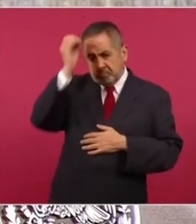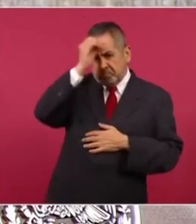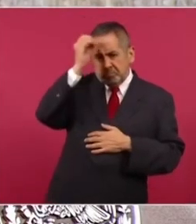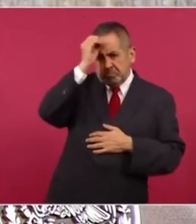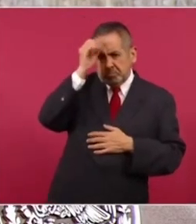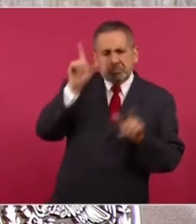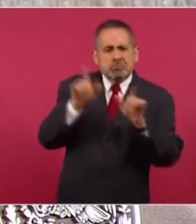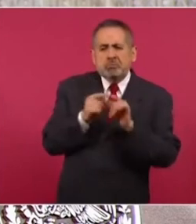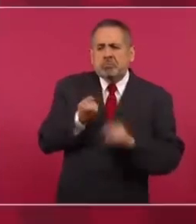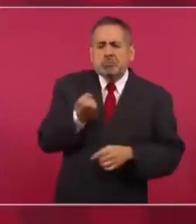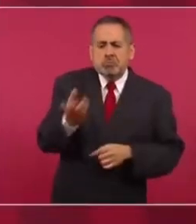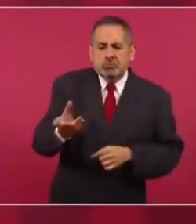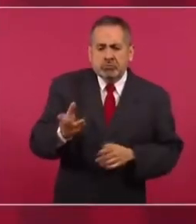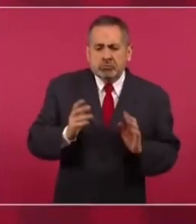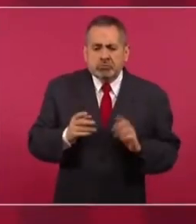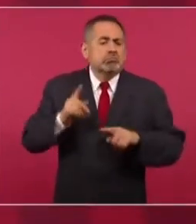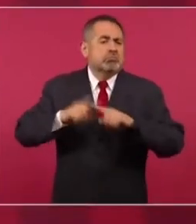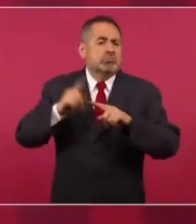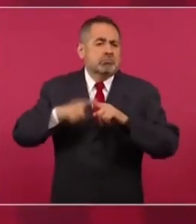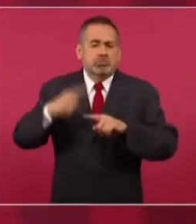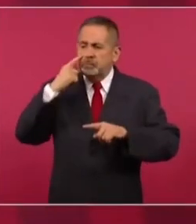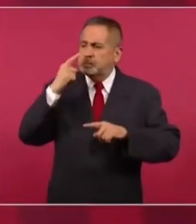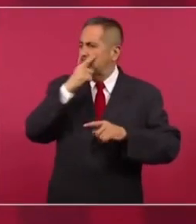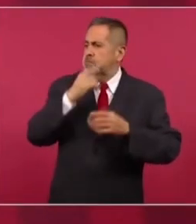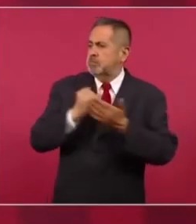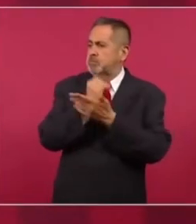porque se trata de la democracia